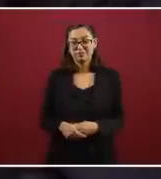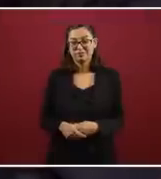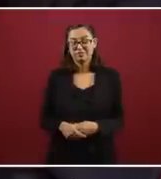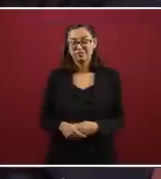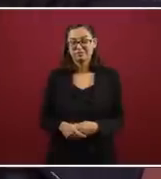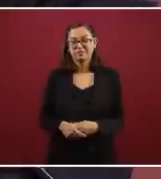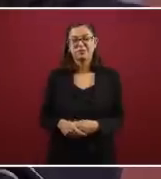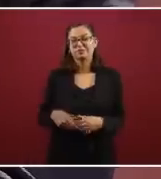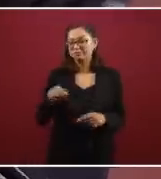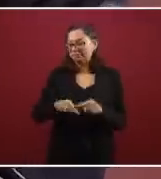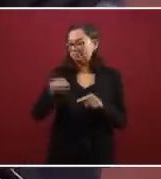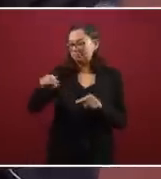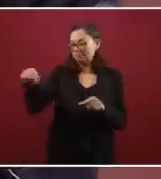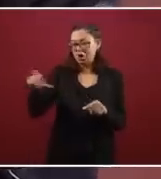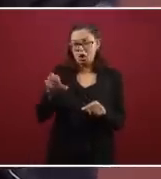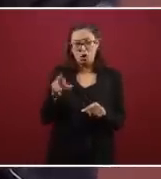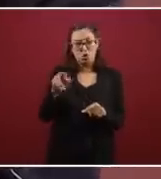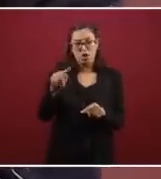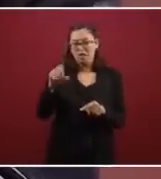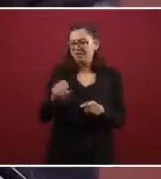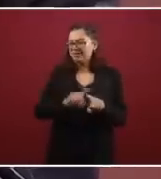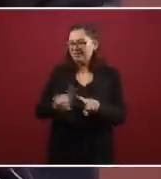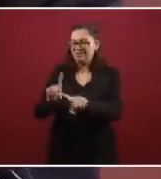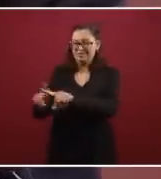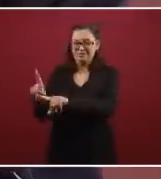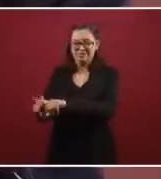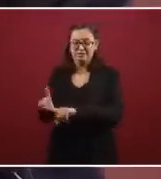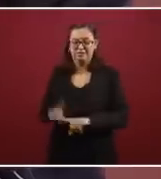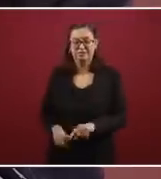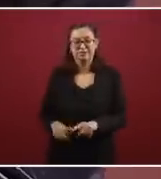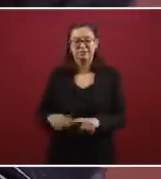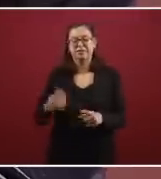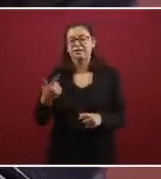Loreto, en fin, Guerrero Negro,